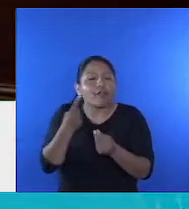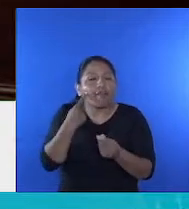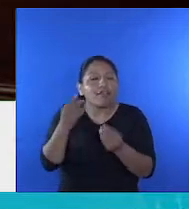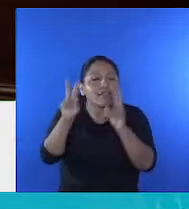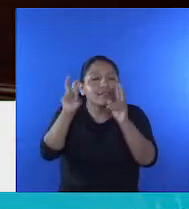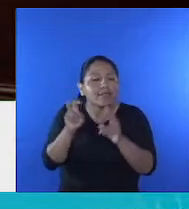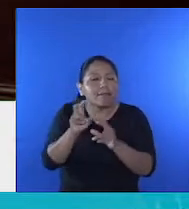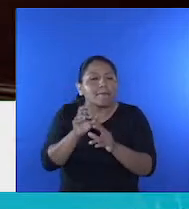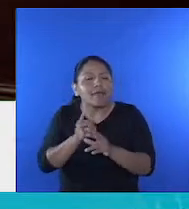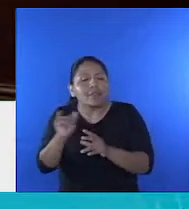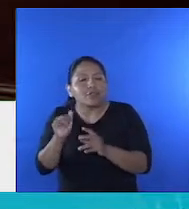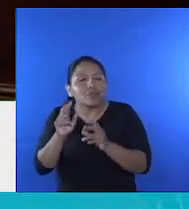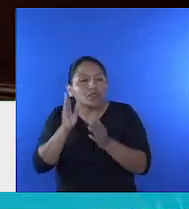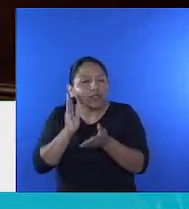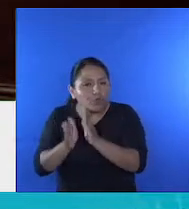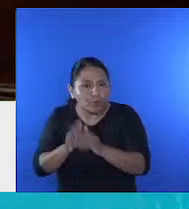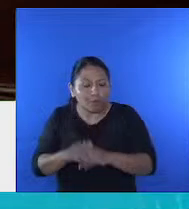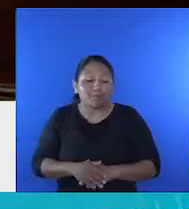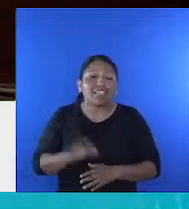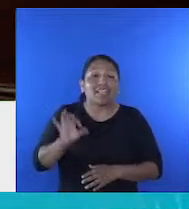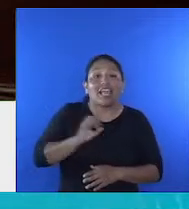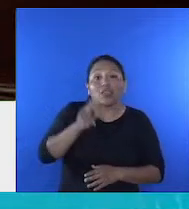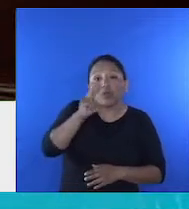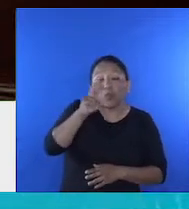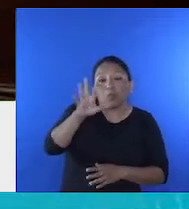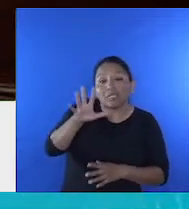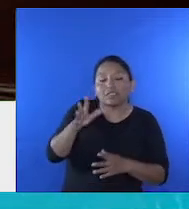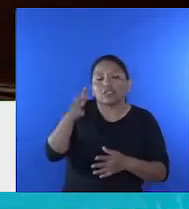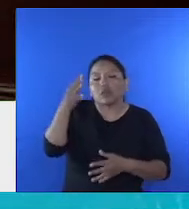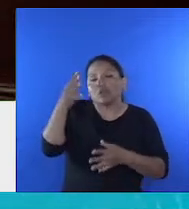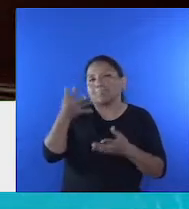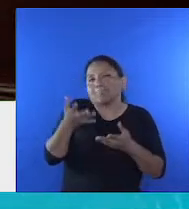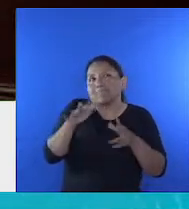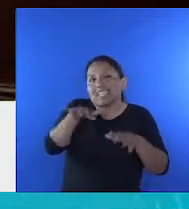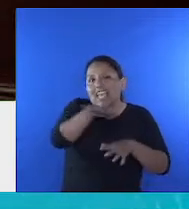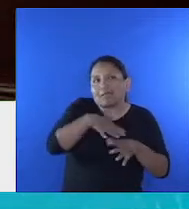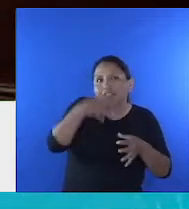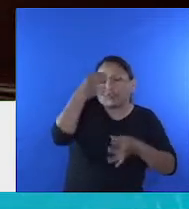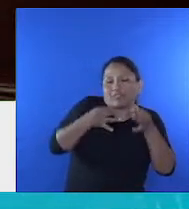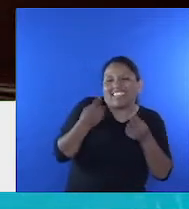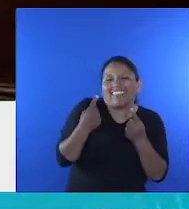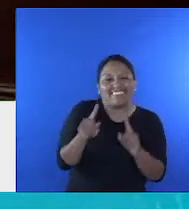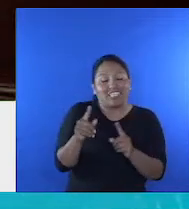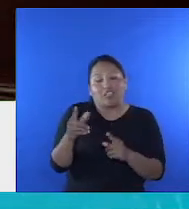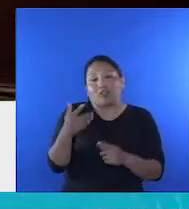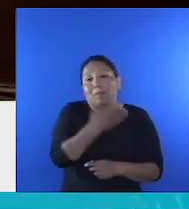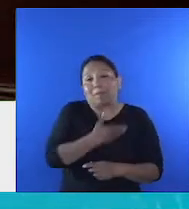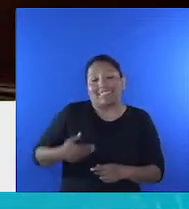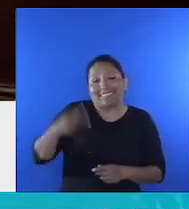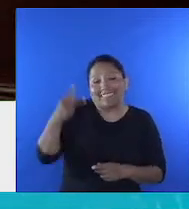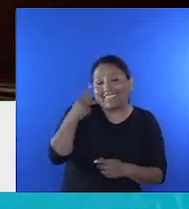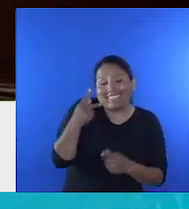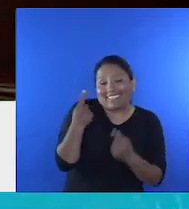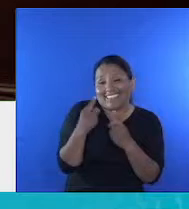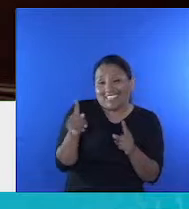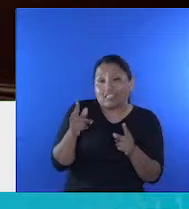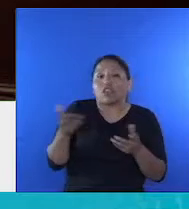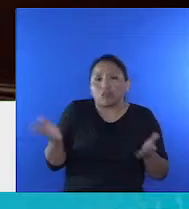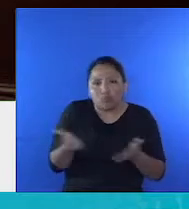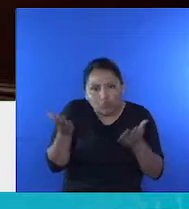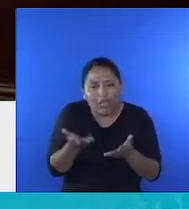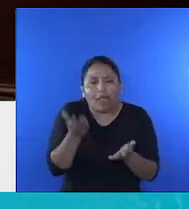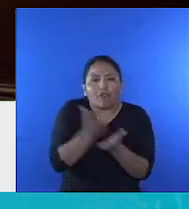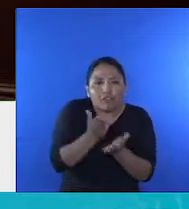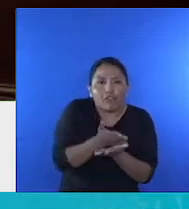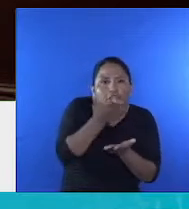torturas. Obviamente en 2005 el clima político y judicial era muy distinto. Néstor Kirchner, como presidente de la Nación, impulsaba los juicios de lesa humanidad y